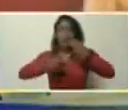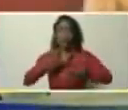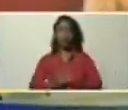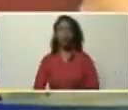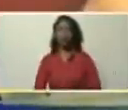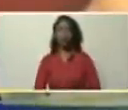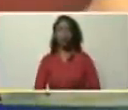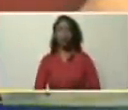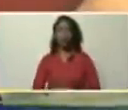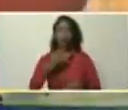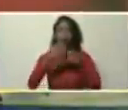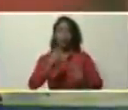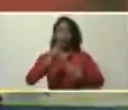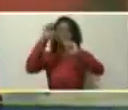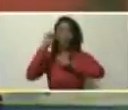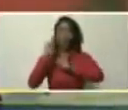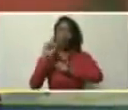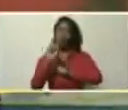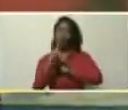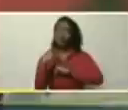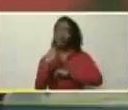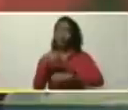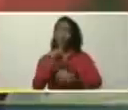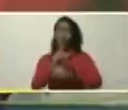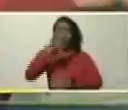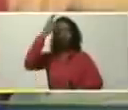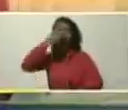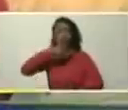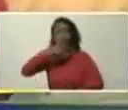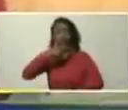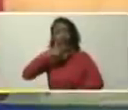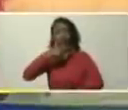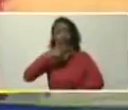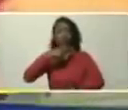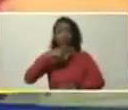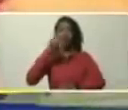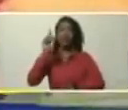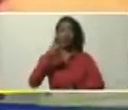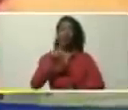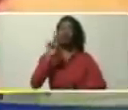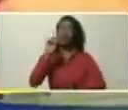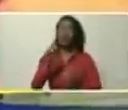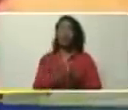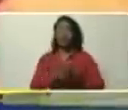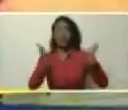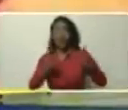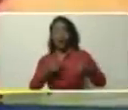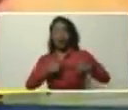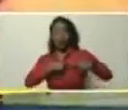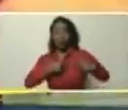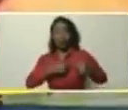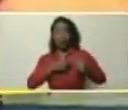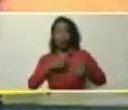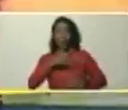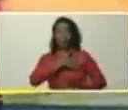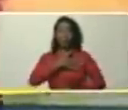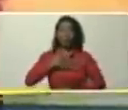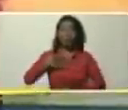la asume con no solo con la seriedad, sino con un gran corazón y un gran deseo de